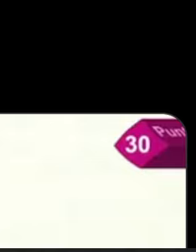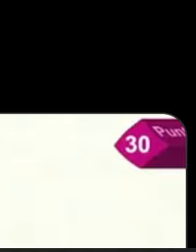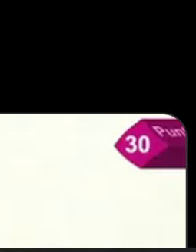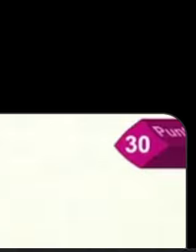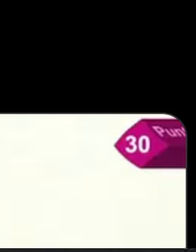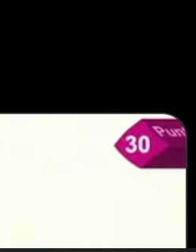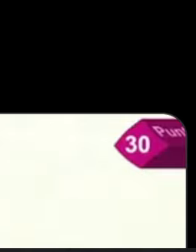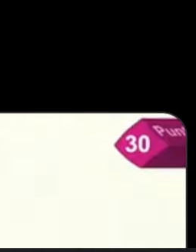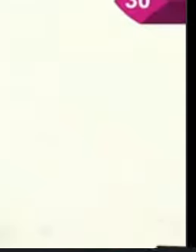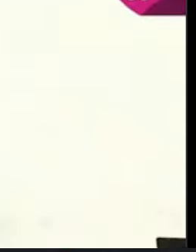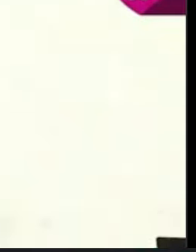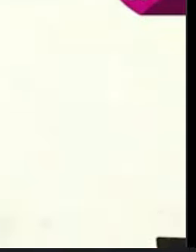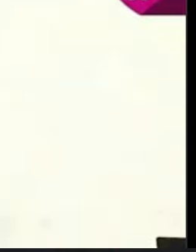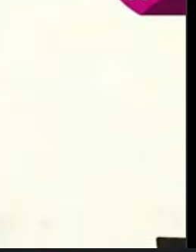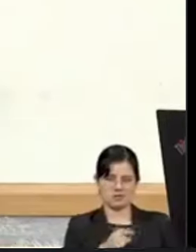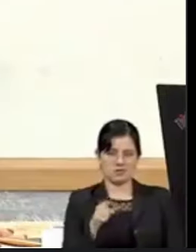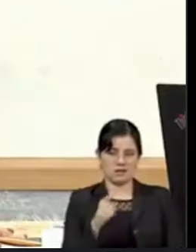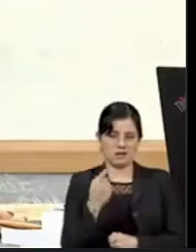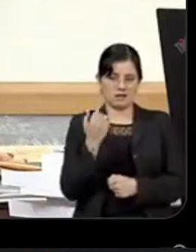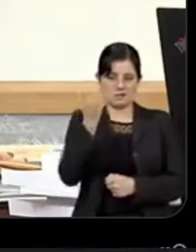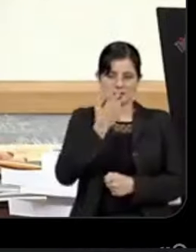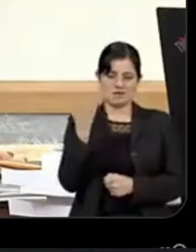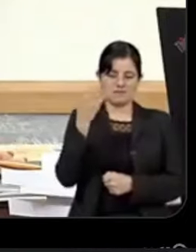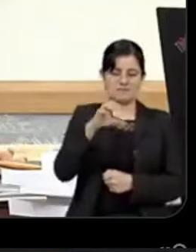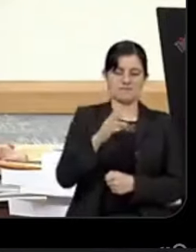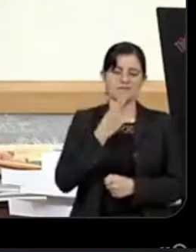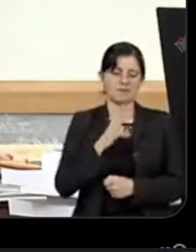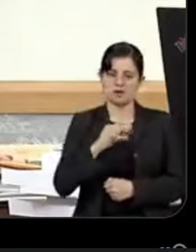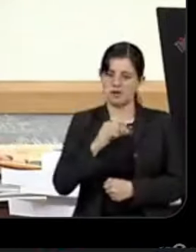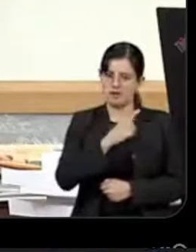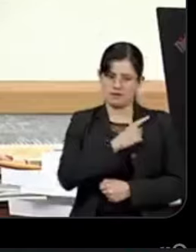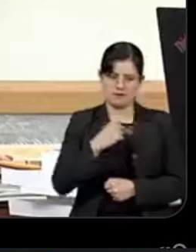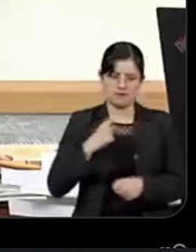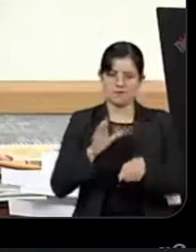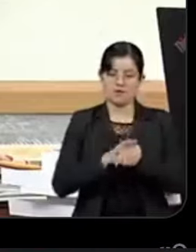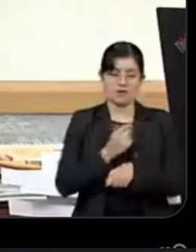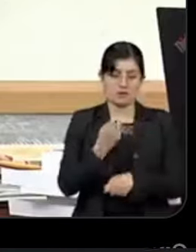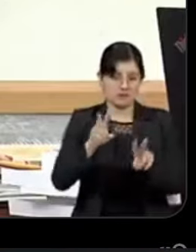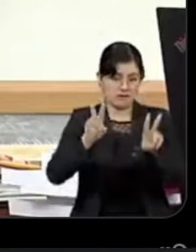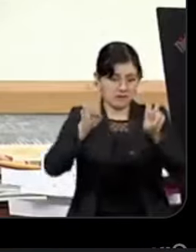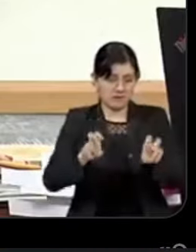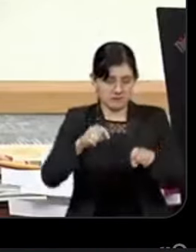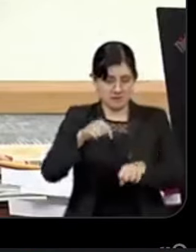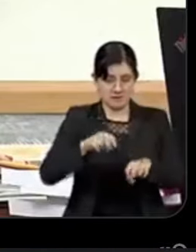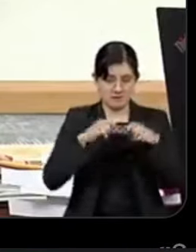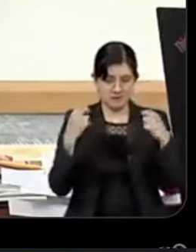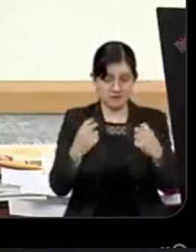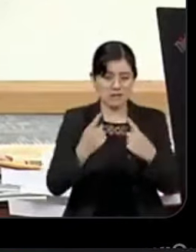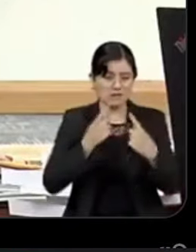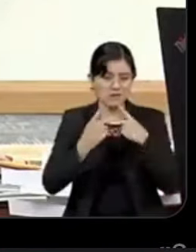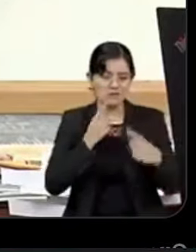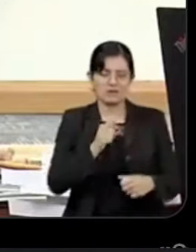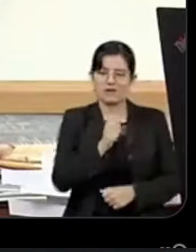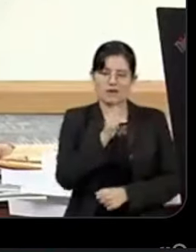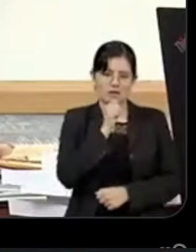Noroña comenta que pues a pesar de que fue ella En su declaración hubo laxitud quiere decir que